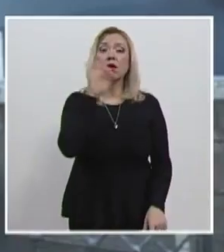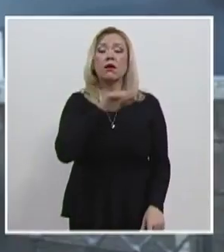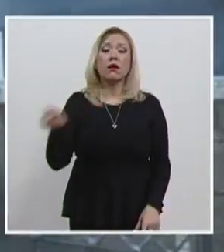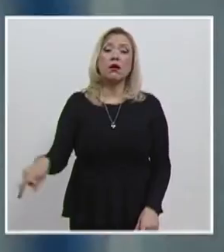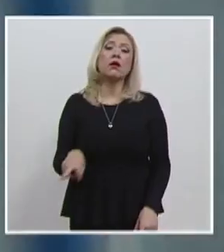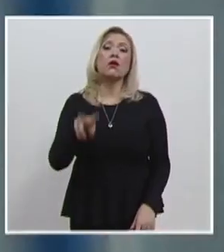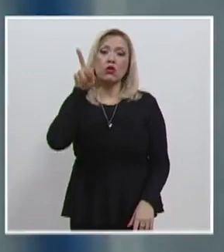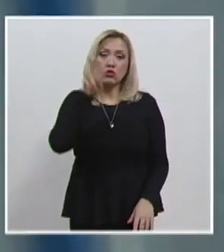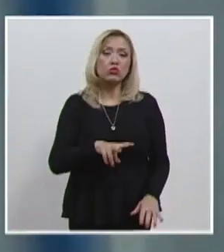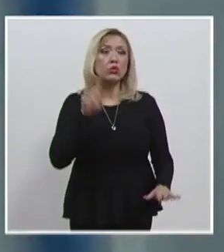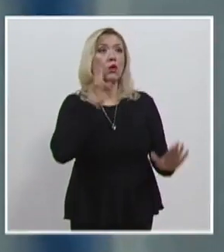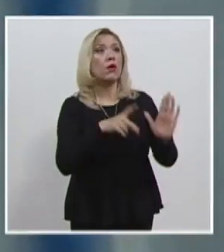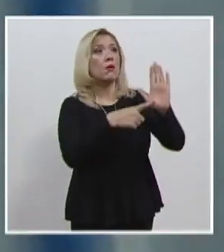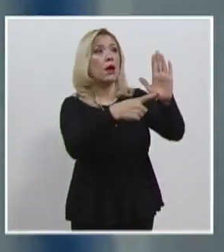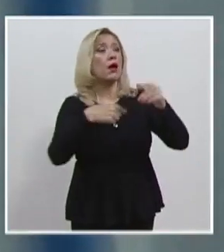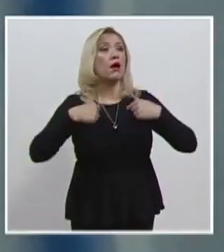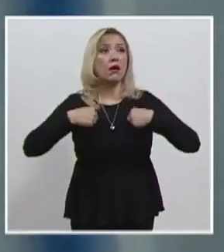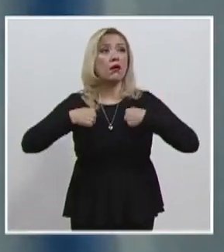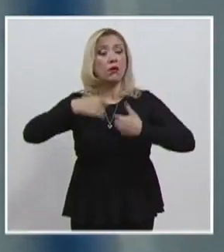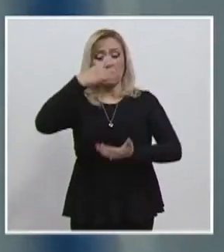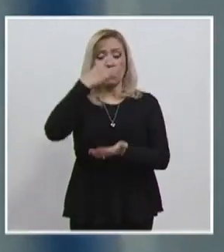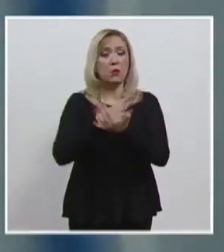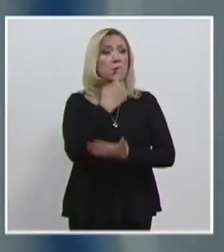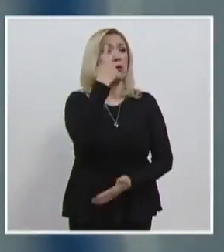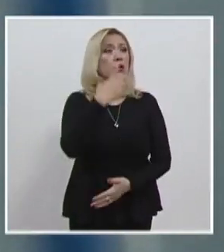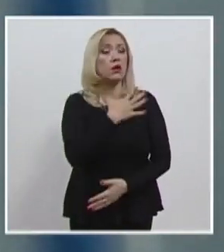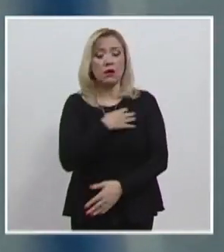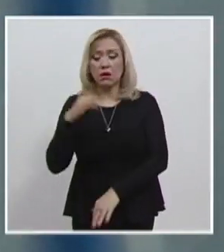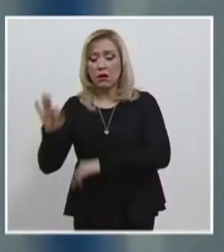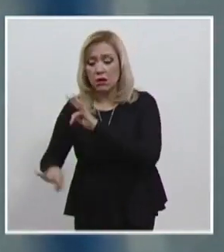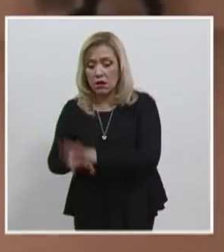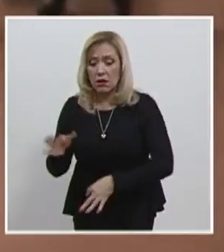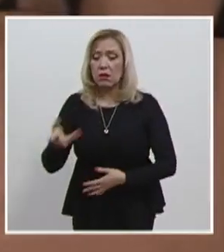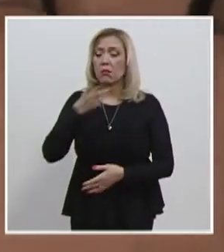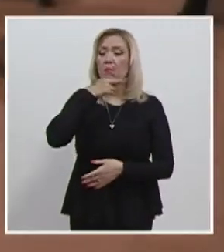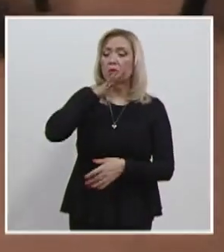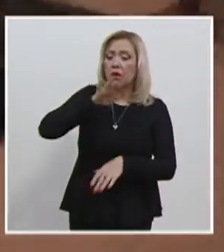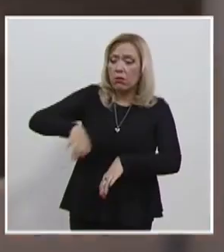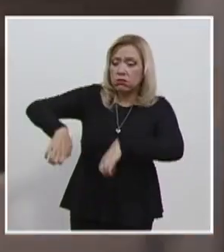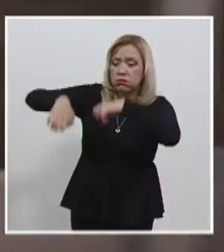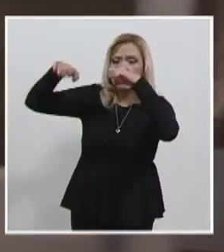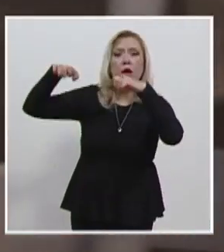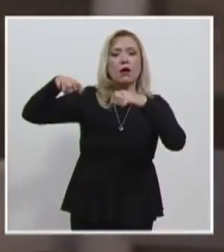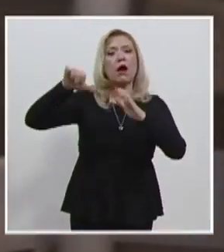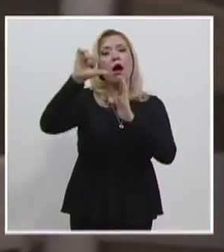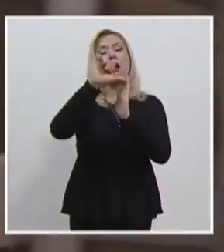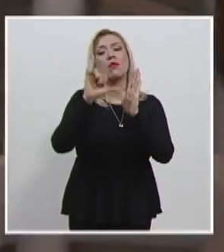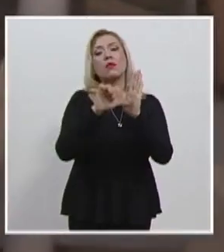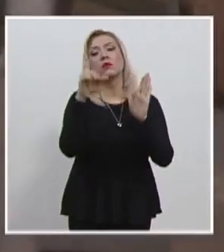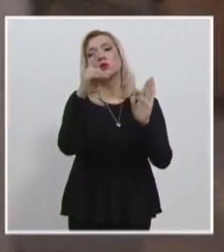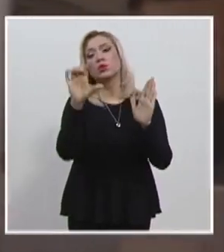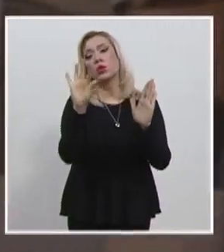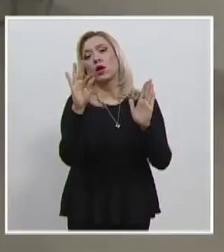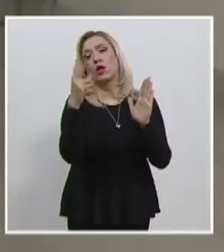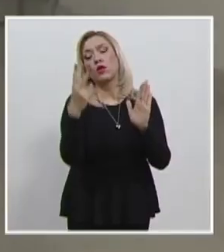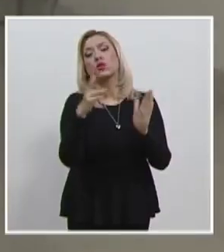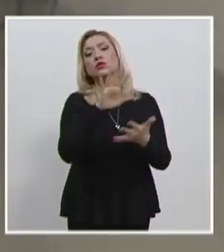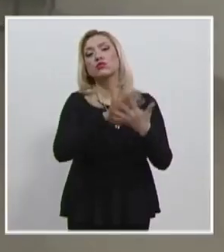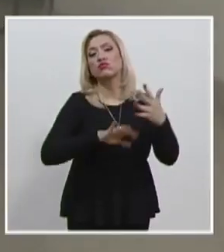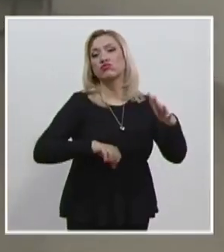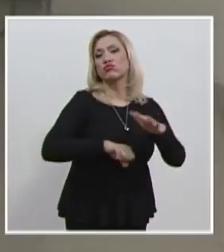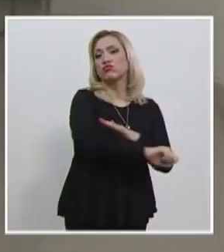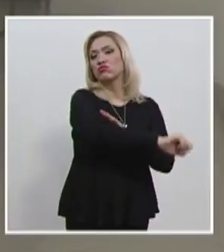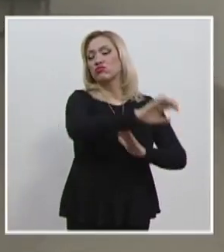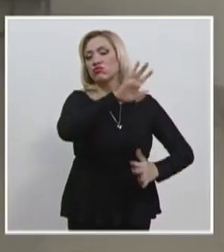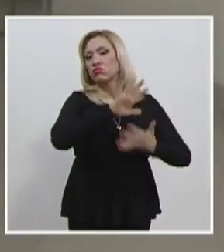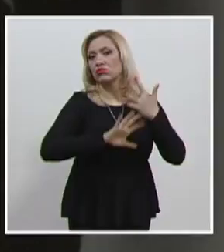cuidadoras principales o únicas figura que se regula a través de la artículo 142 de la ley Nacional de ejecución penal que